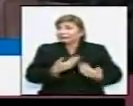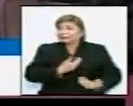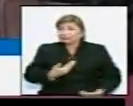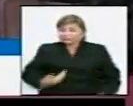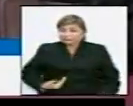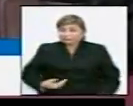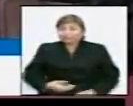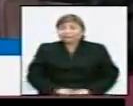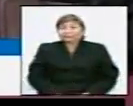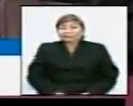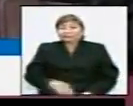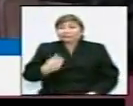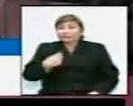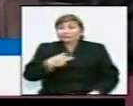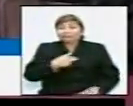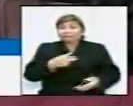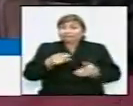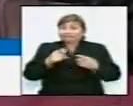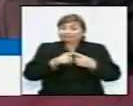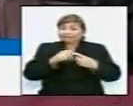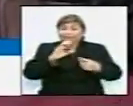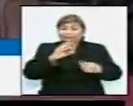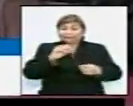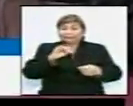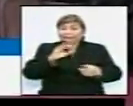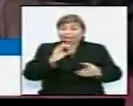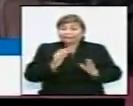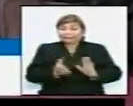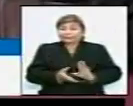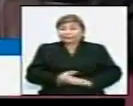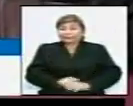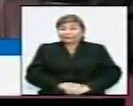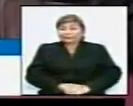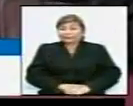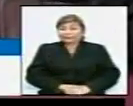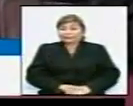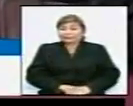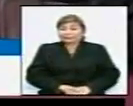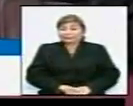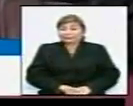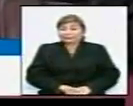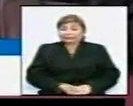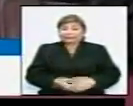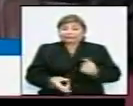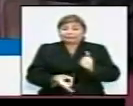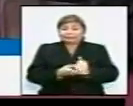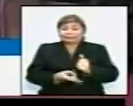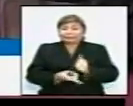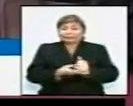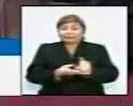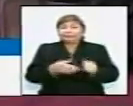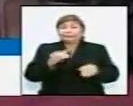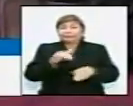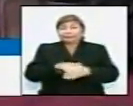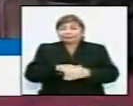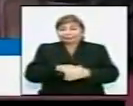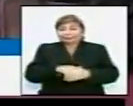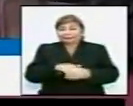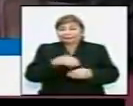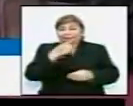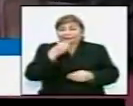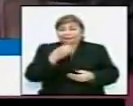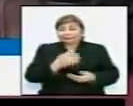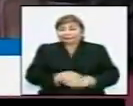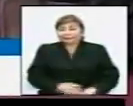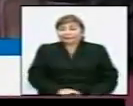Estado y nosotros como técnicos estamos, sí, para garantizar que la votación, el voto